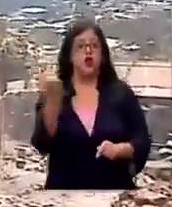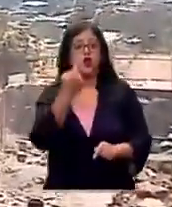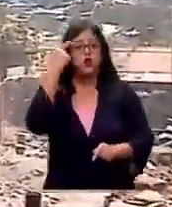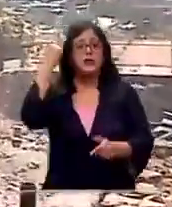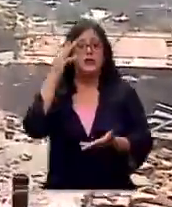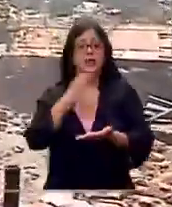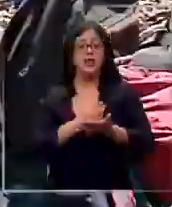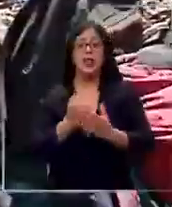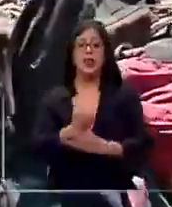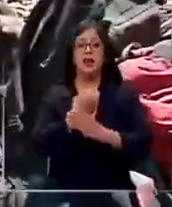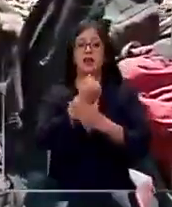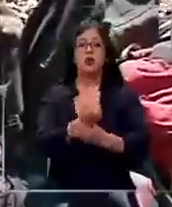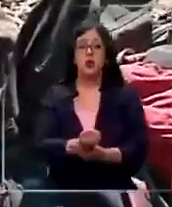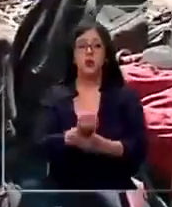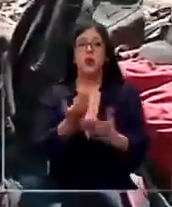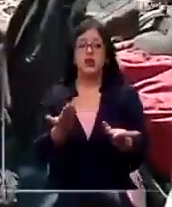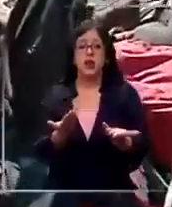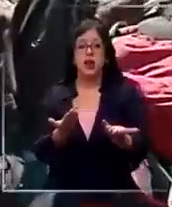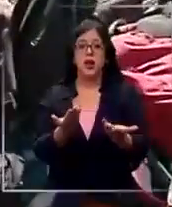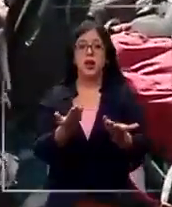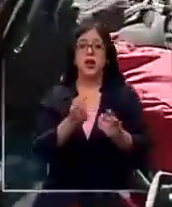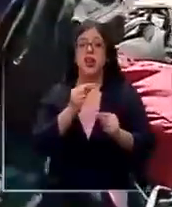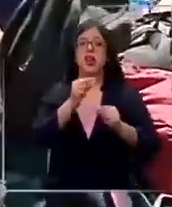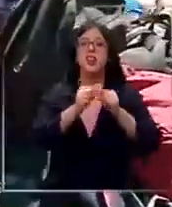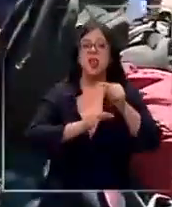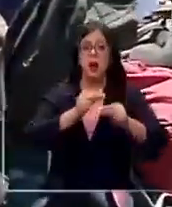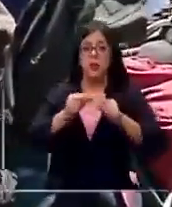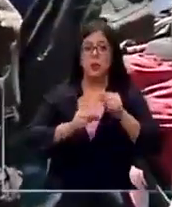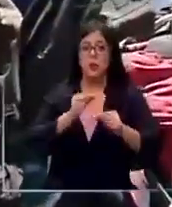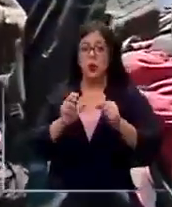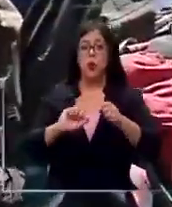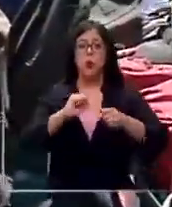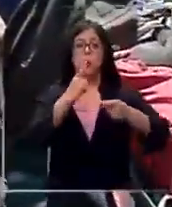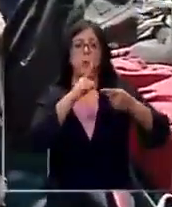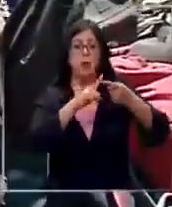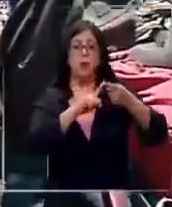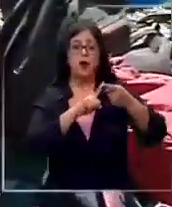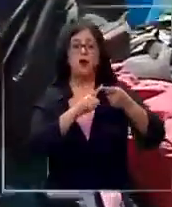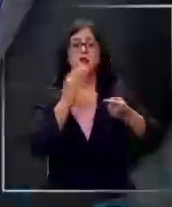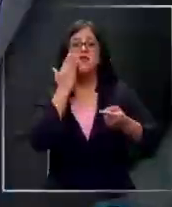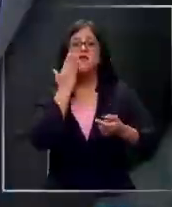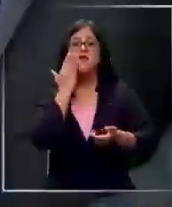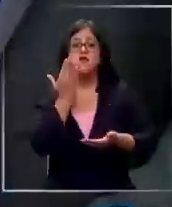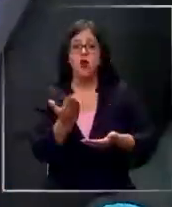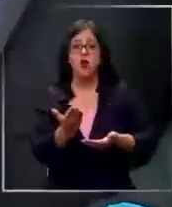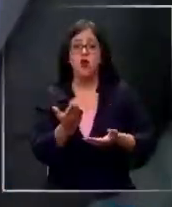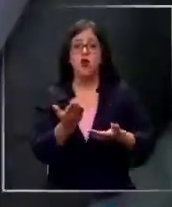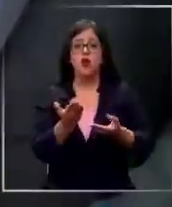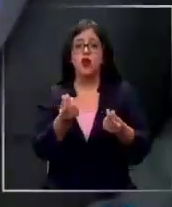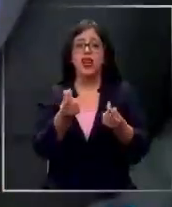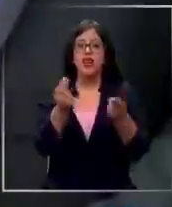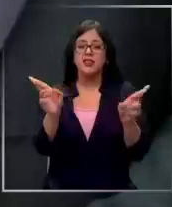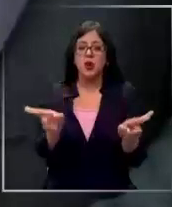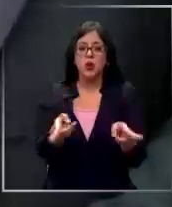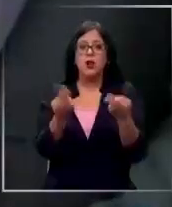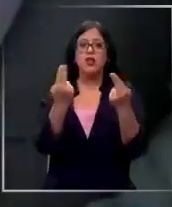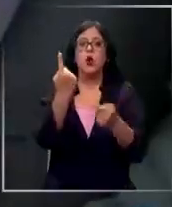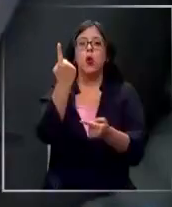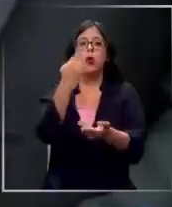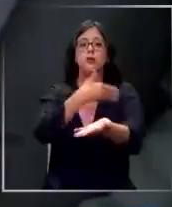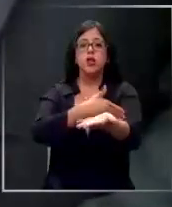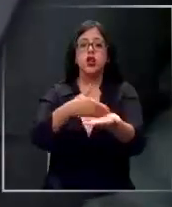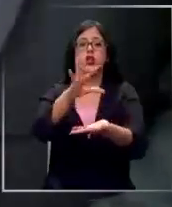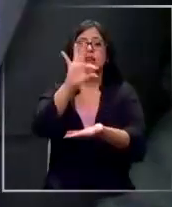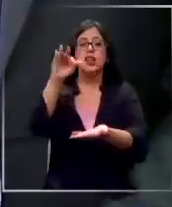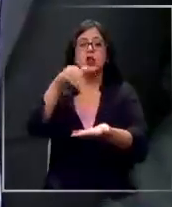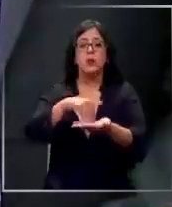las ayudas van a ir llegando de manera escalonada. El primero tiene que ver con este bono de recuperación, que es de